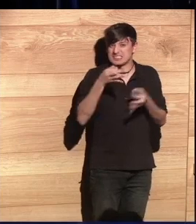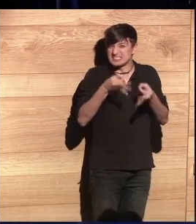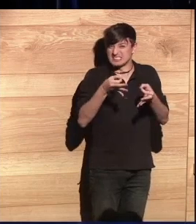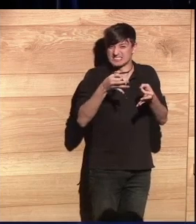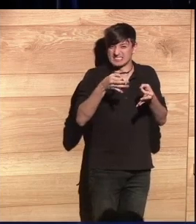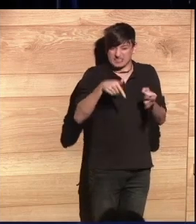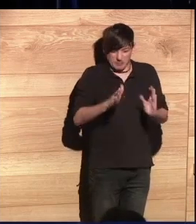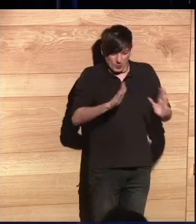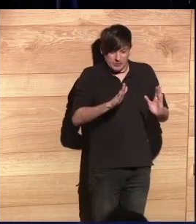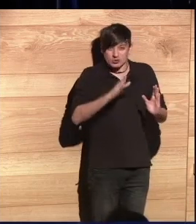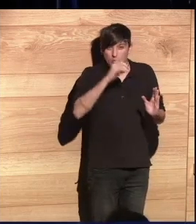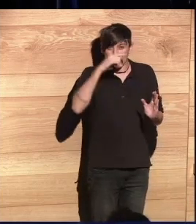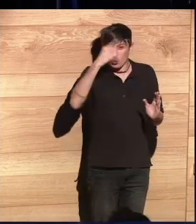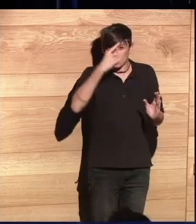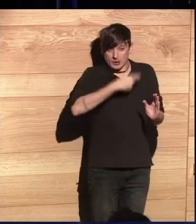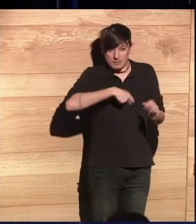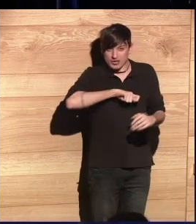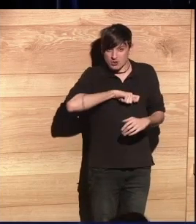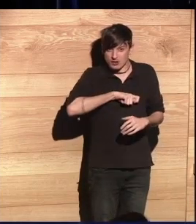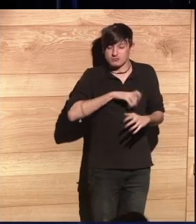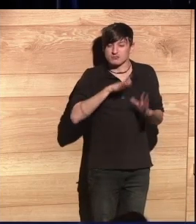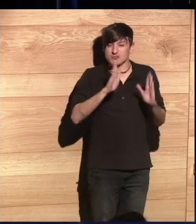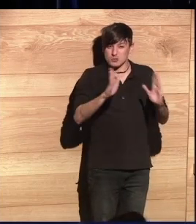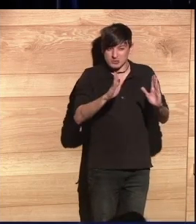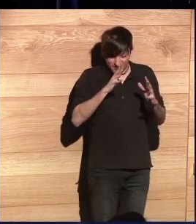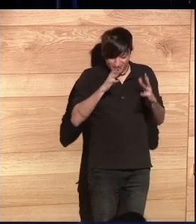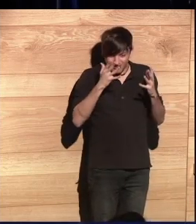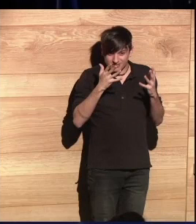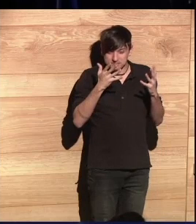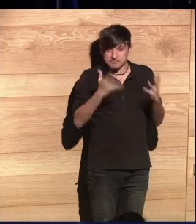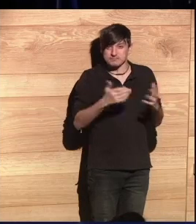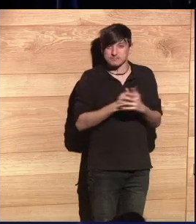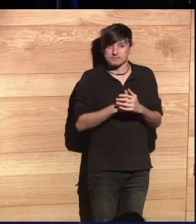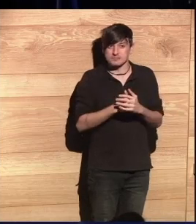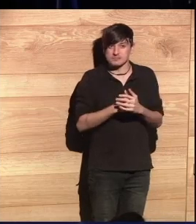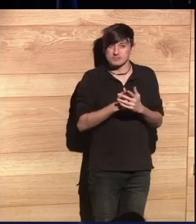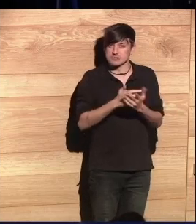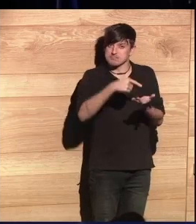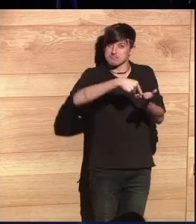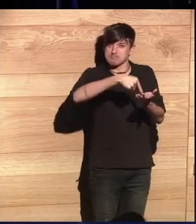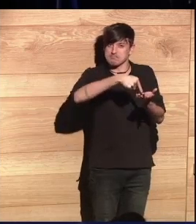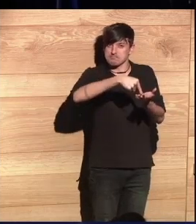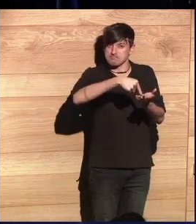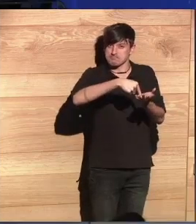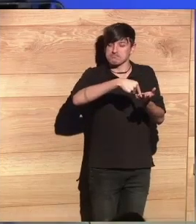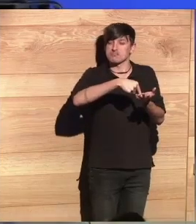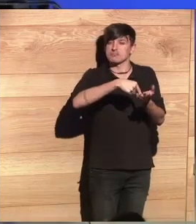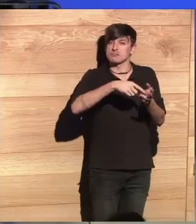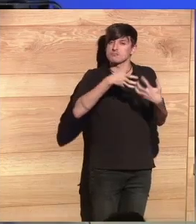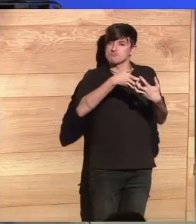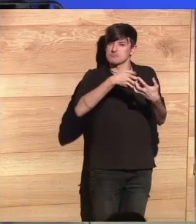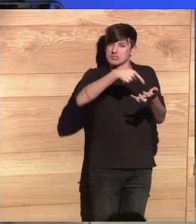este momento de la cultura española ha sido el momento en el cual se ha reivindicado la modernidad